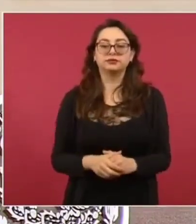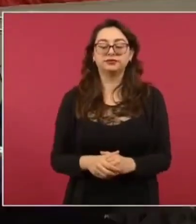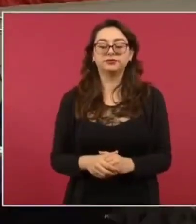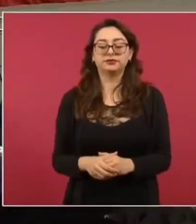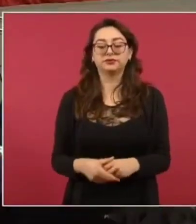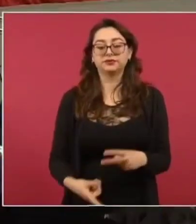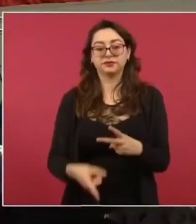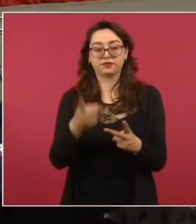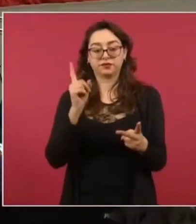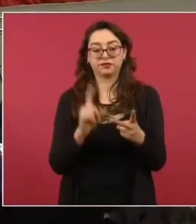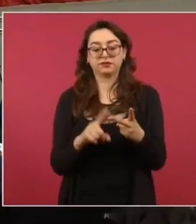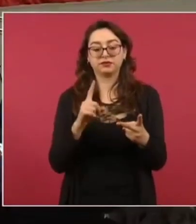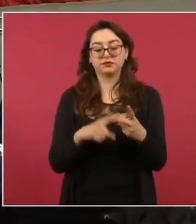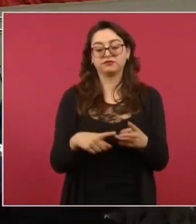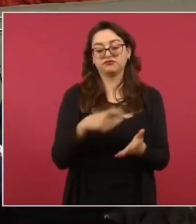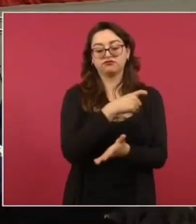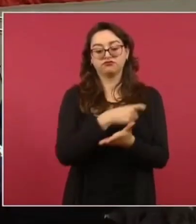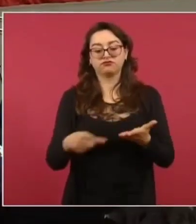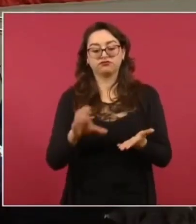compra son